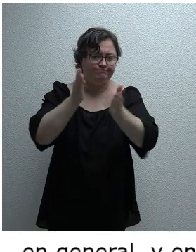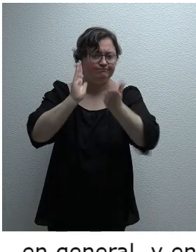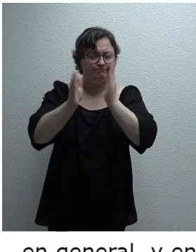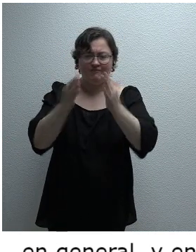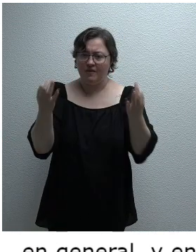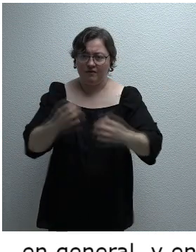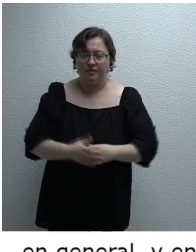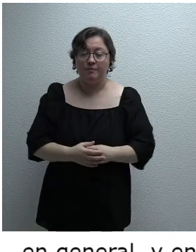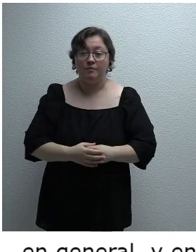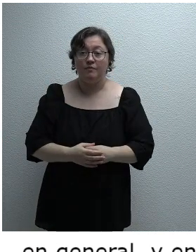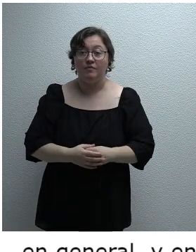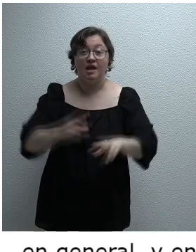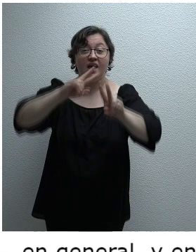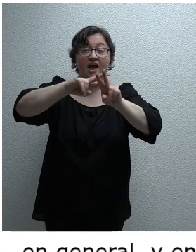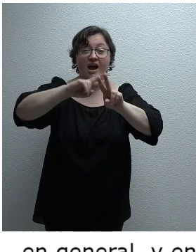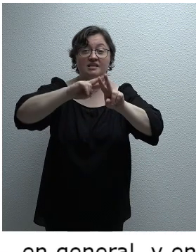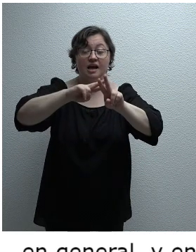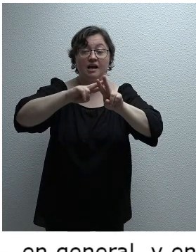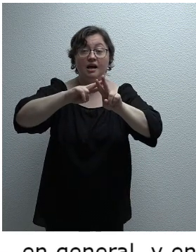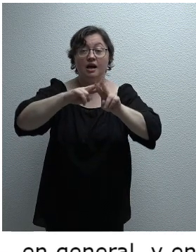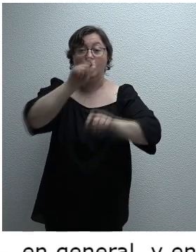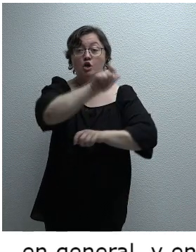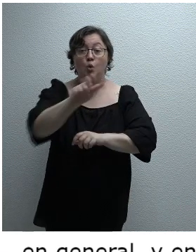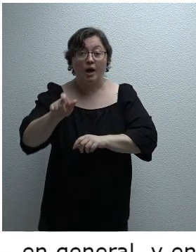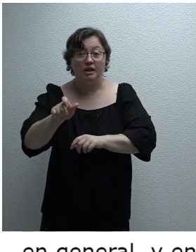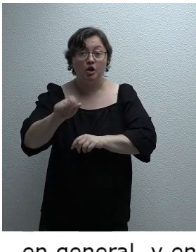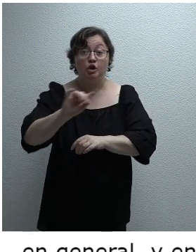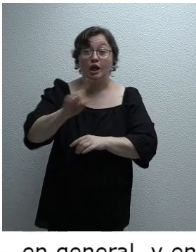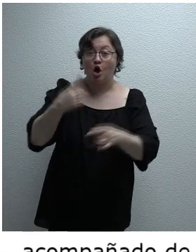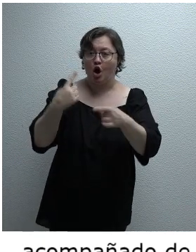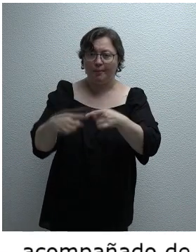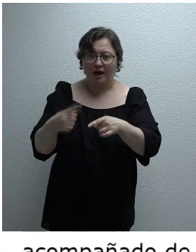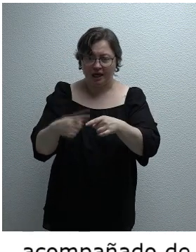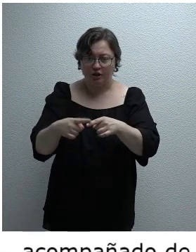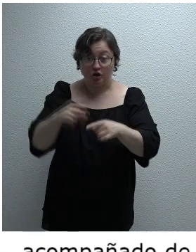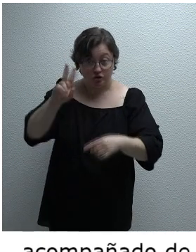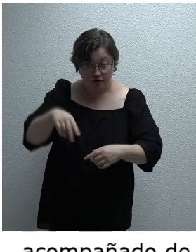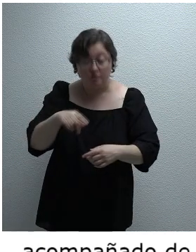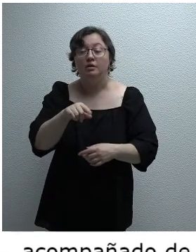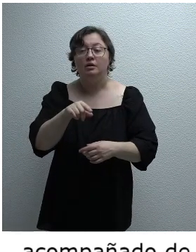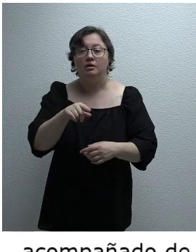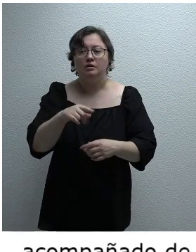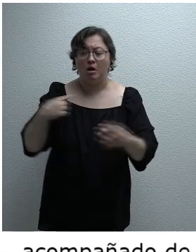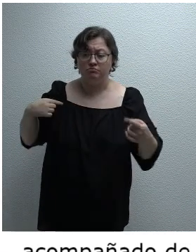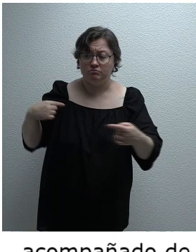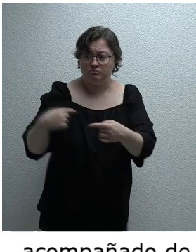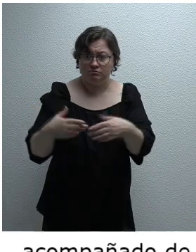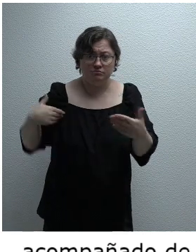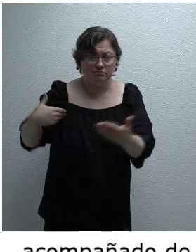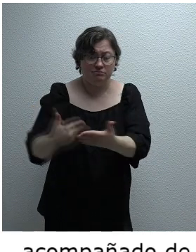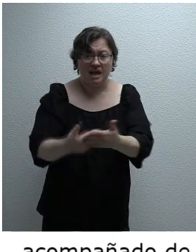bien resume el hashtag sujetos y no objetos, tradicionalmente se nos ha